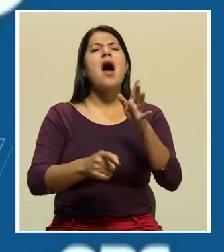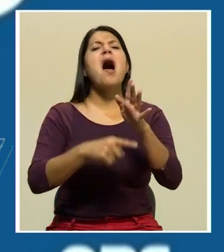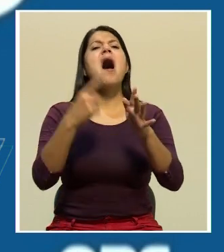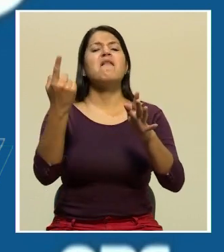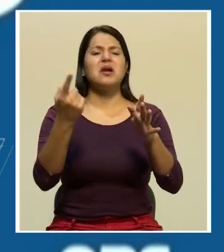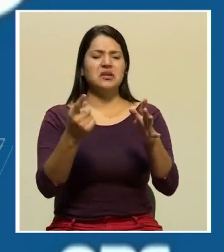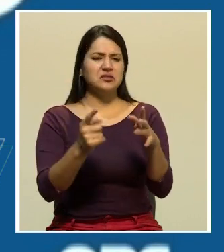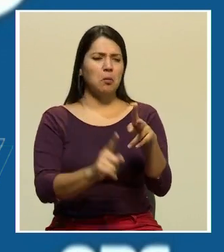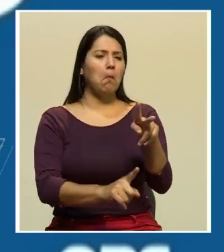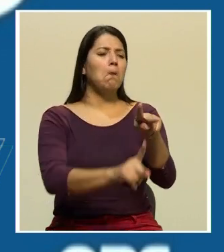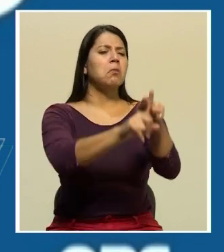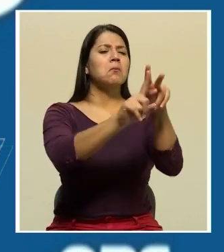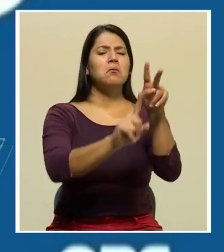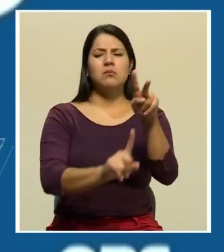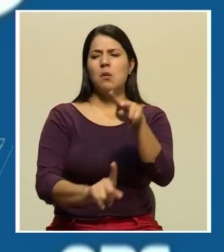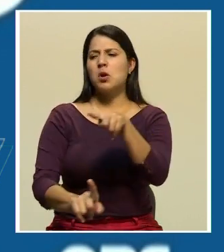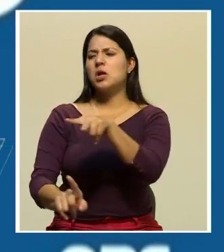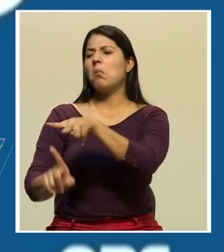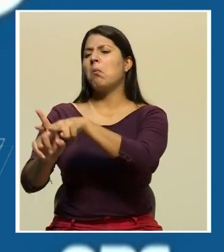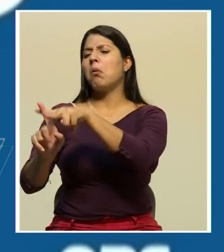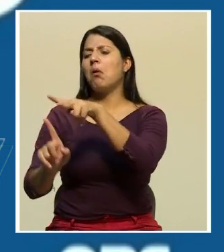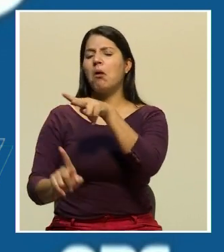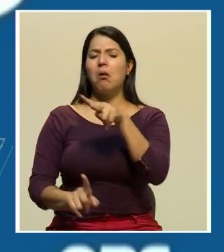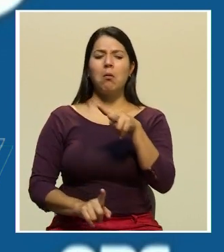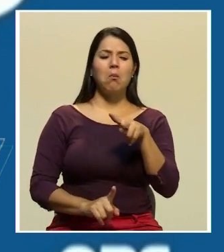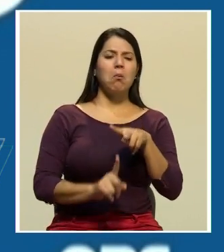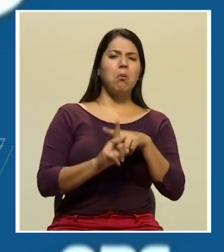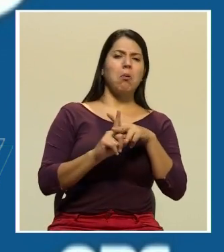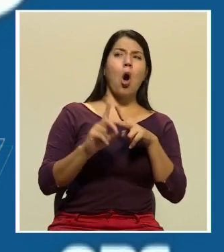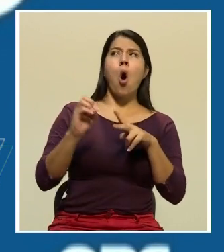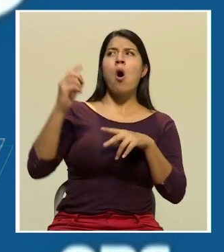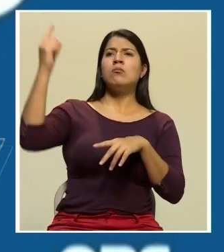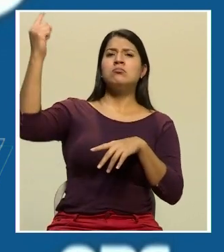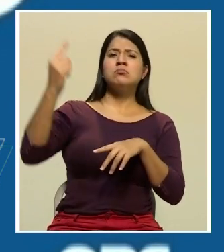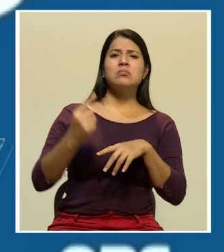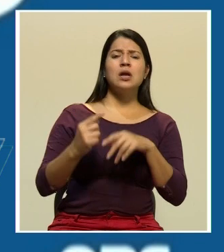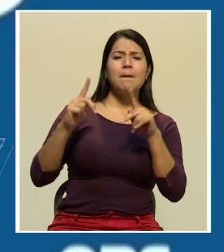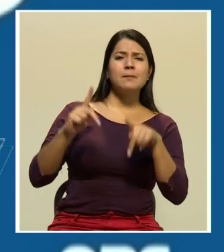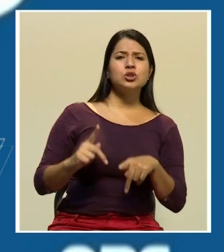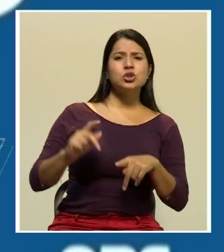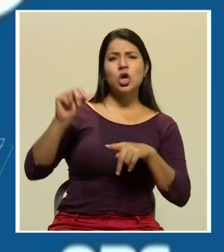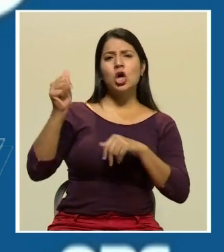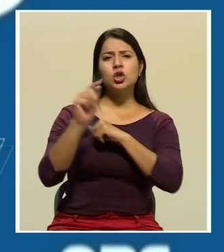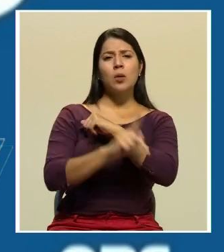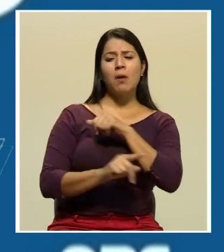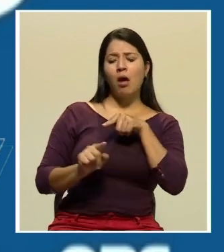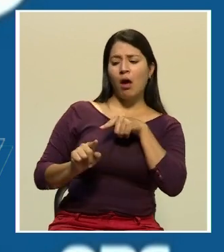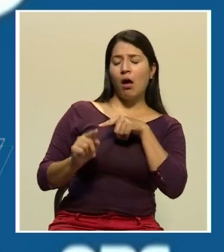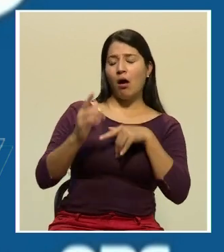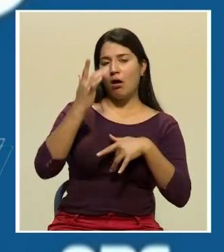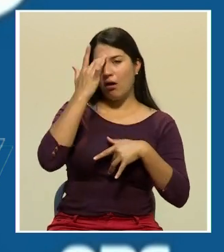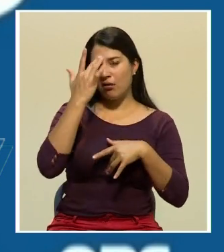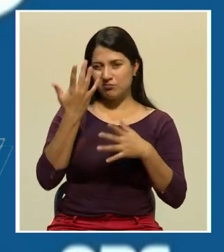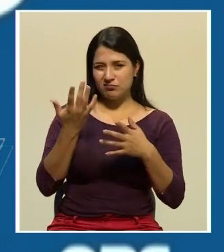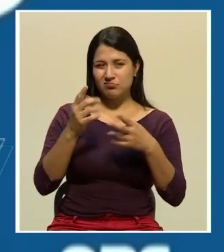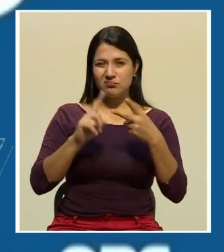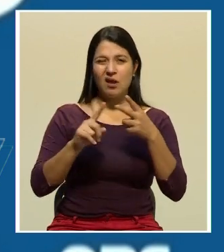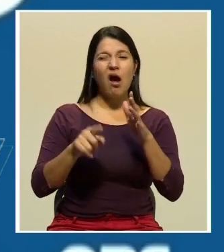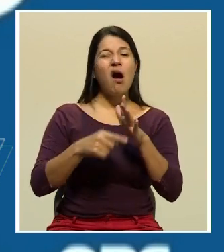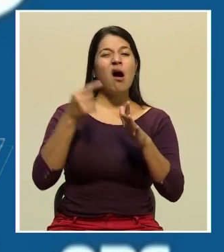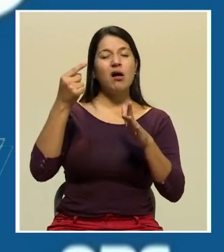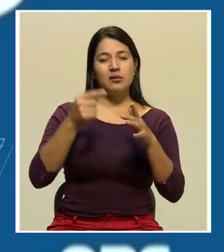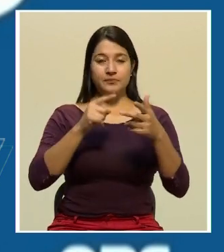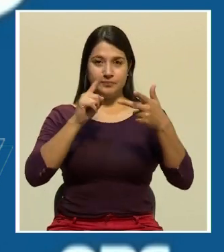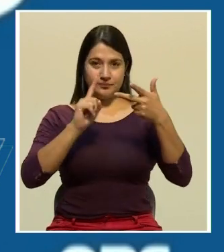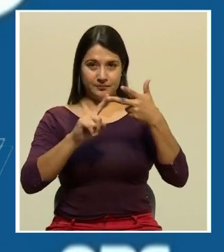en donde se detectan casos importados o detectados muy inicialmente. Otro escenario es el que hemos venido y que